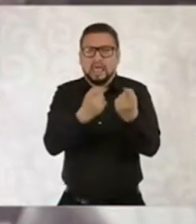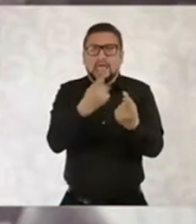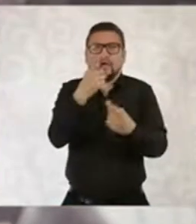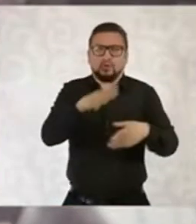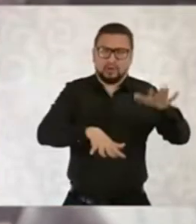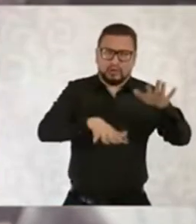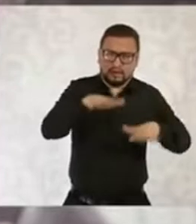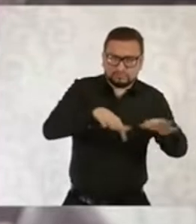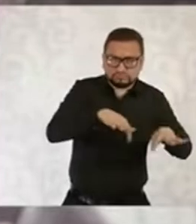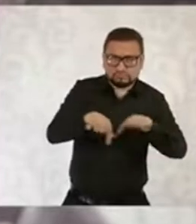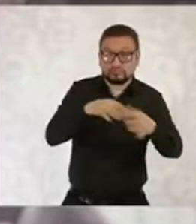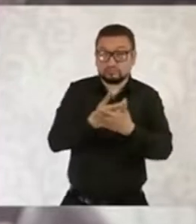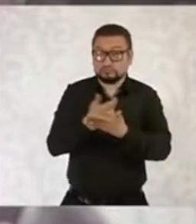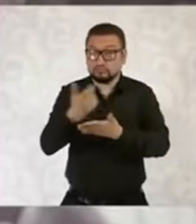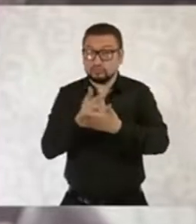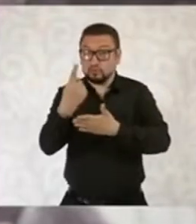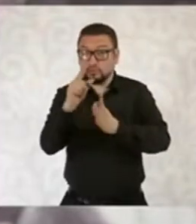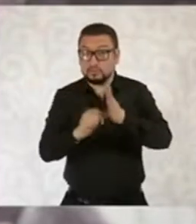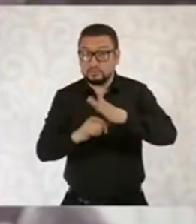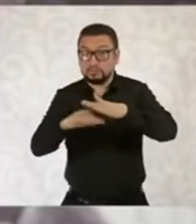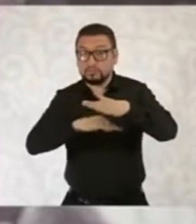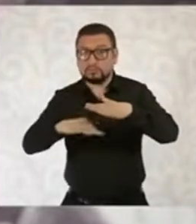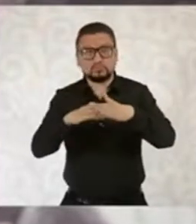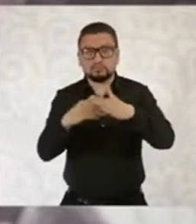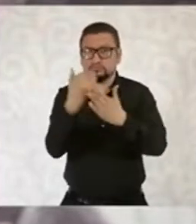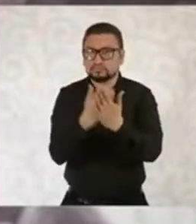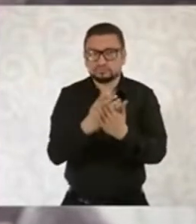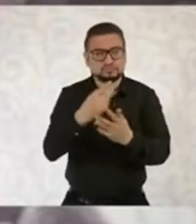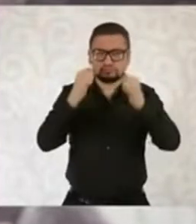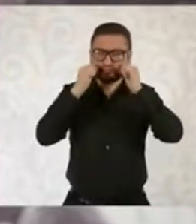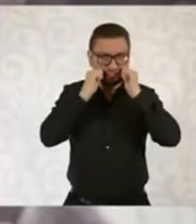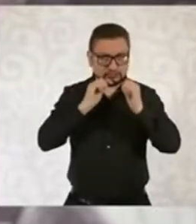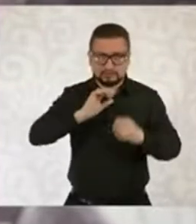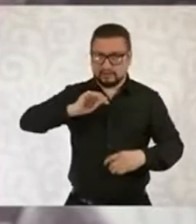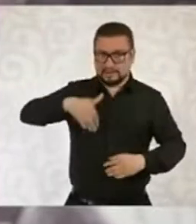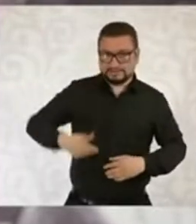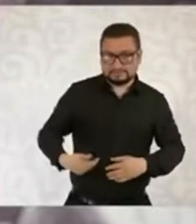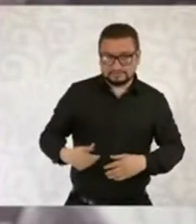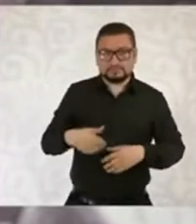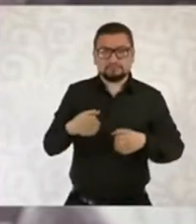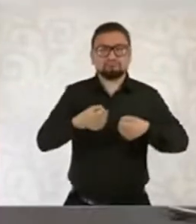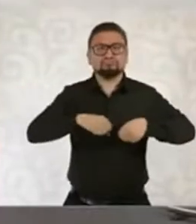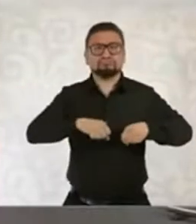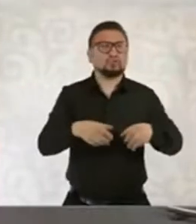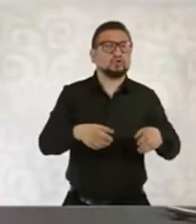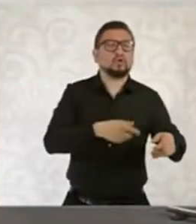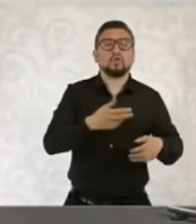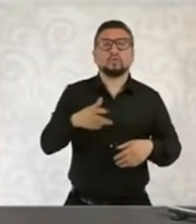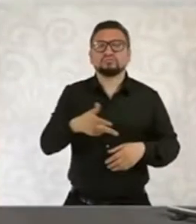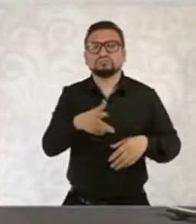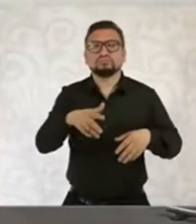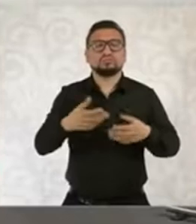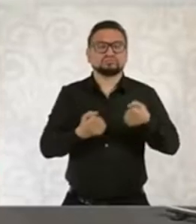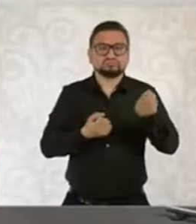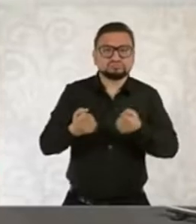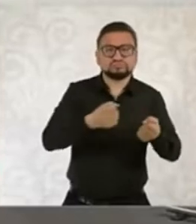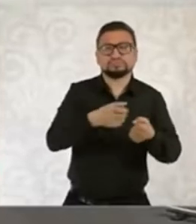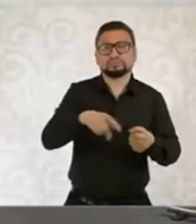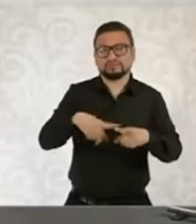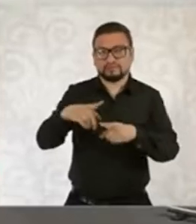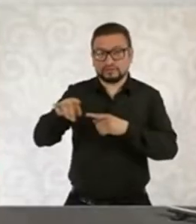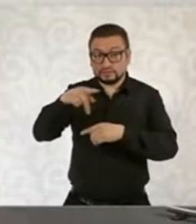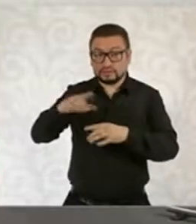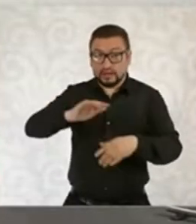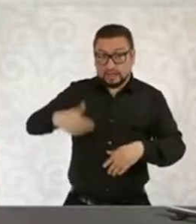no alcanzan un salario mínimo mensual neto. Si sufren un accidente mientras realizan la entrega de un pedido o un viaje, tienen derecho